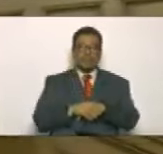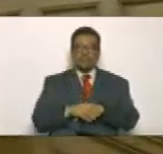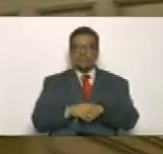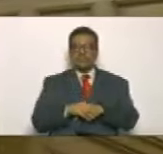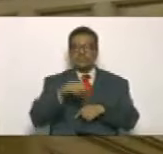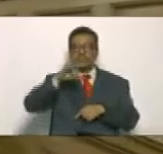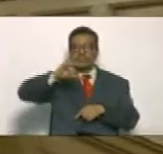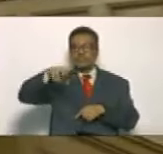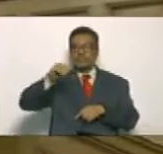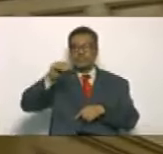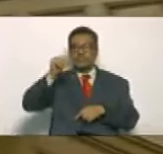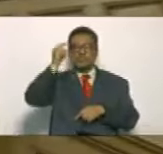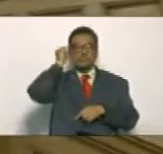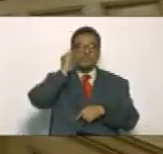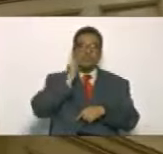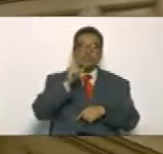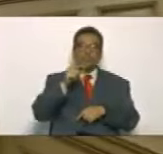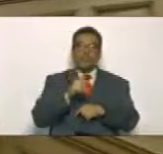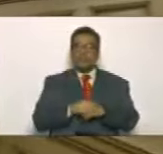Antonio José de Sucre,